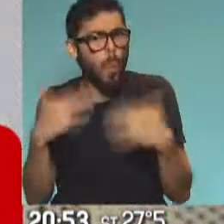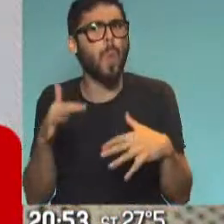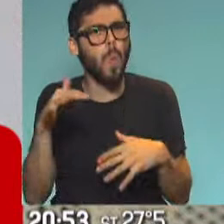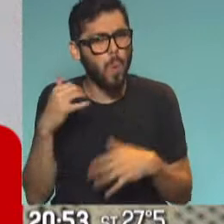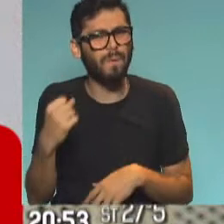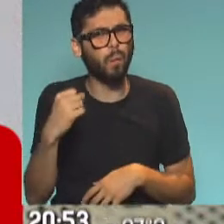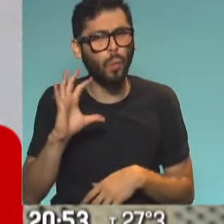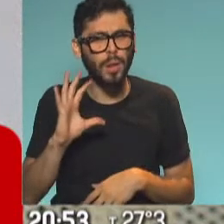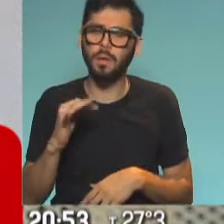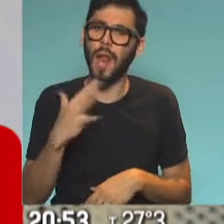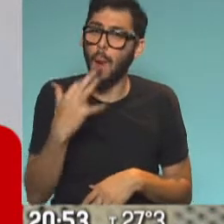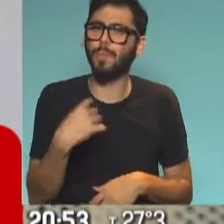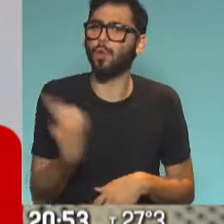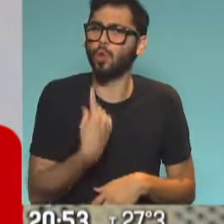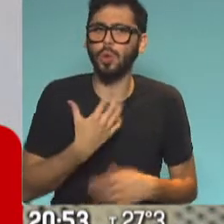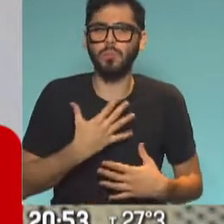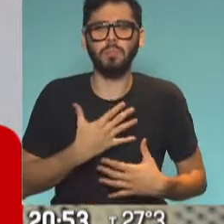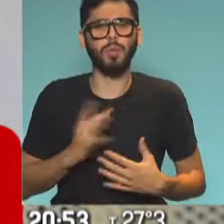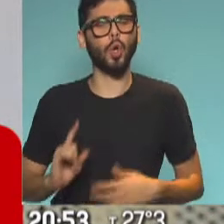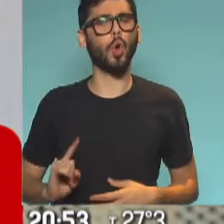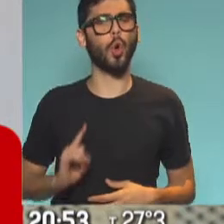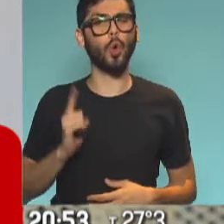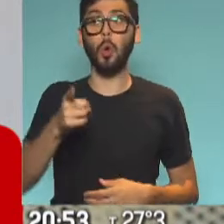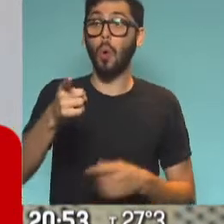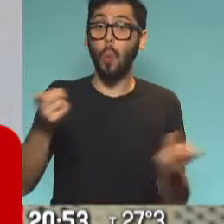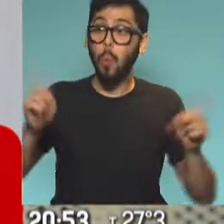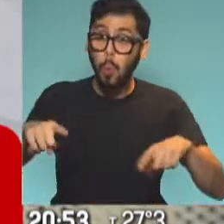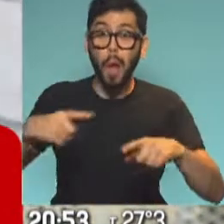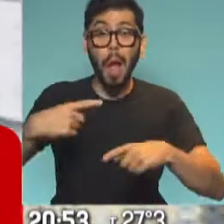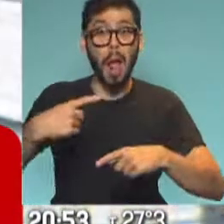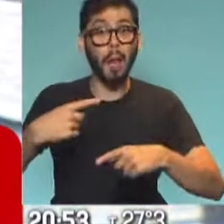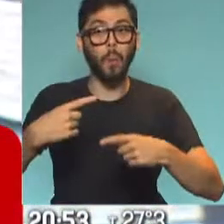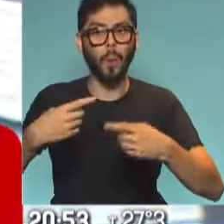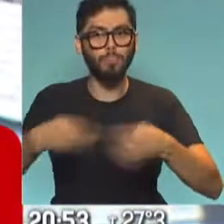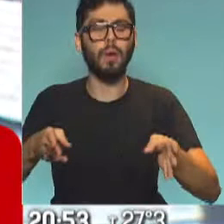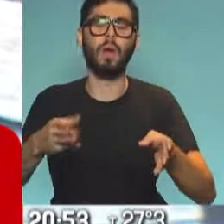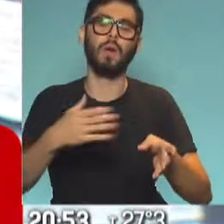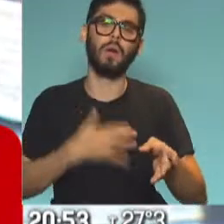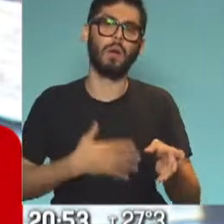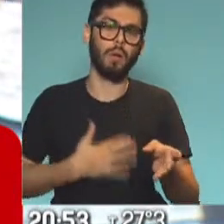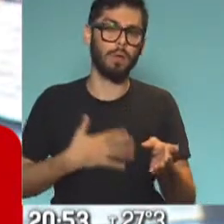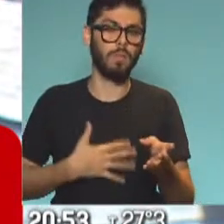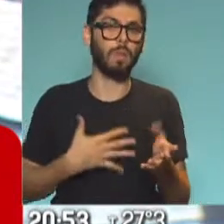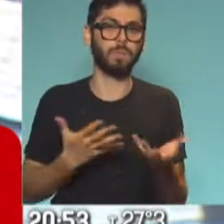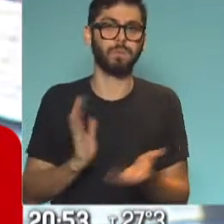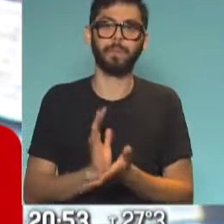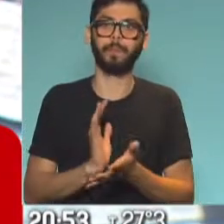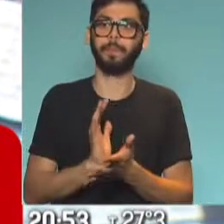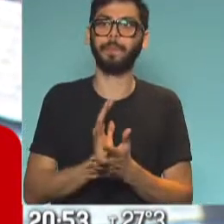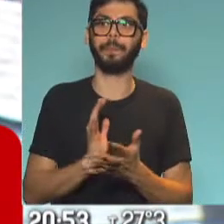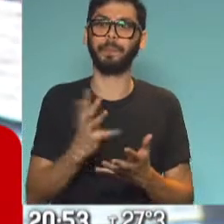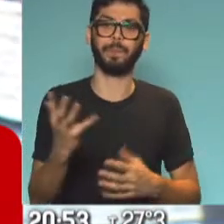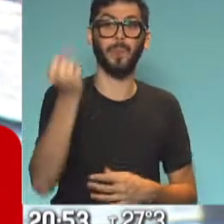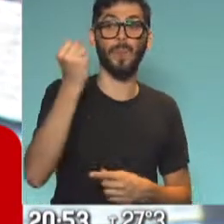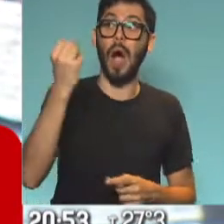que nosotros estamos como muy orgullosos de que esto ya esté funcionando porque es una reivindicación que hace mucho que